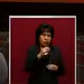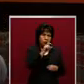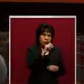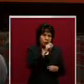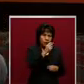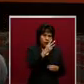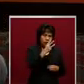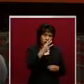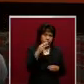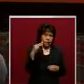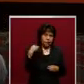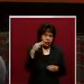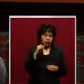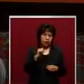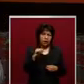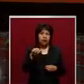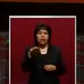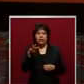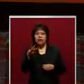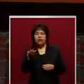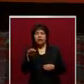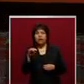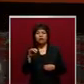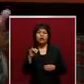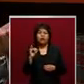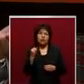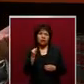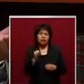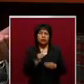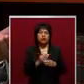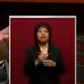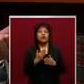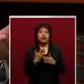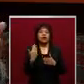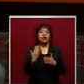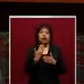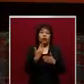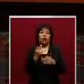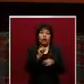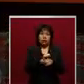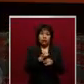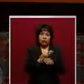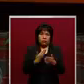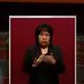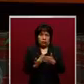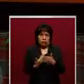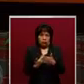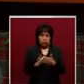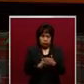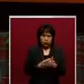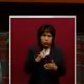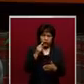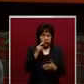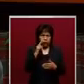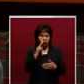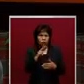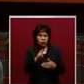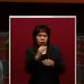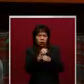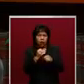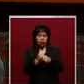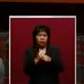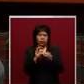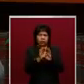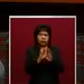marzo al 19 de junio y también es una evidencia la semana anterior. La semana anterior yo leo todos los